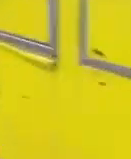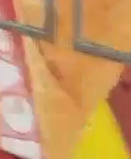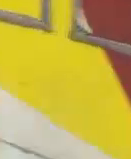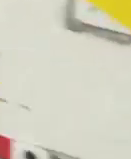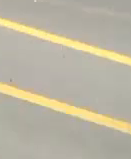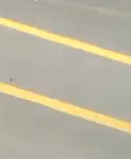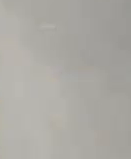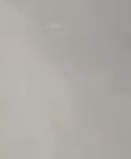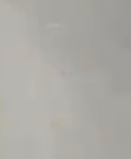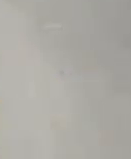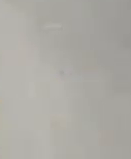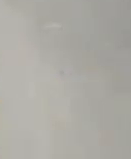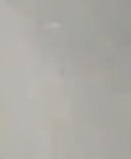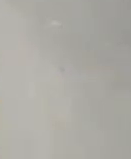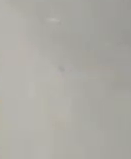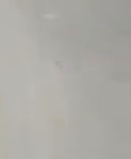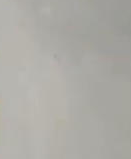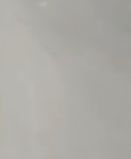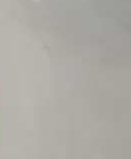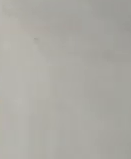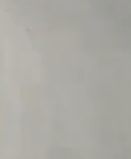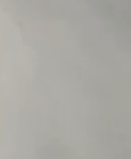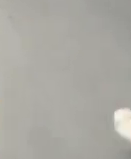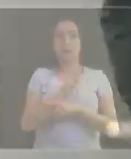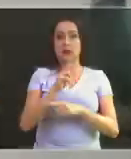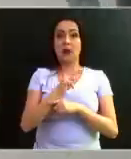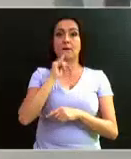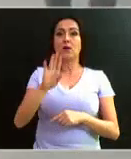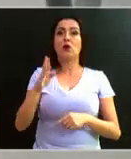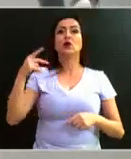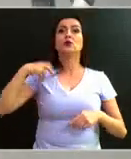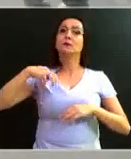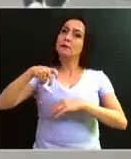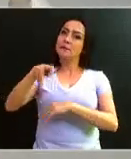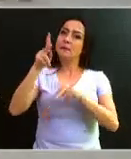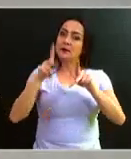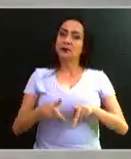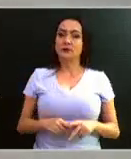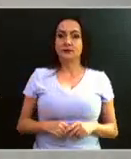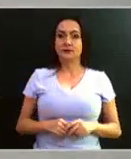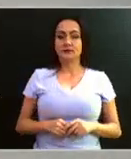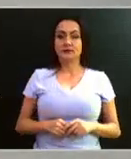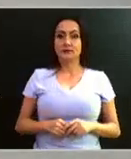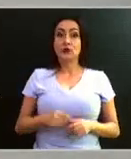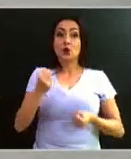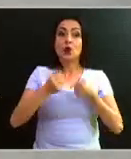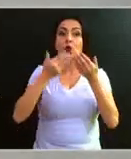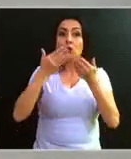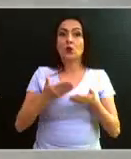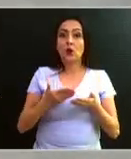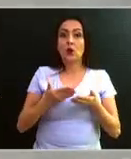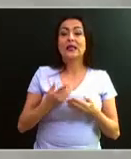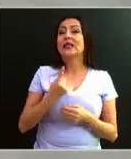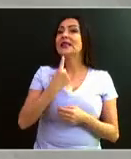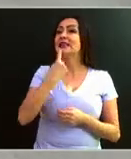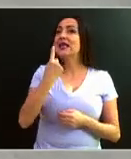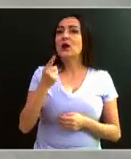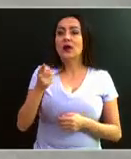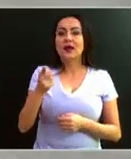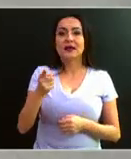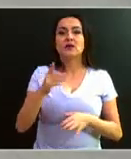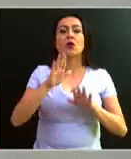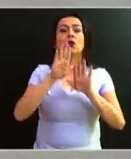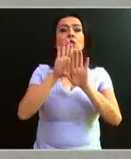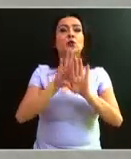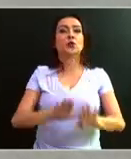necesario asfaltar una parte del puente que era utilizado por los peatones. Los conductores indicaron que esto es un